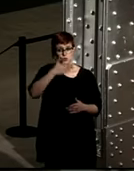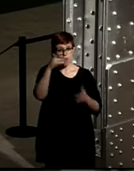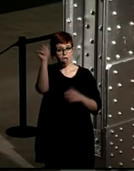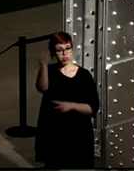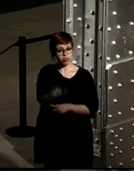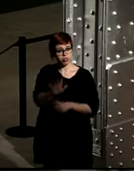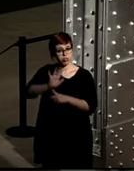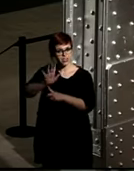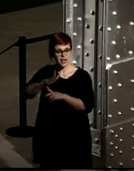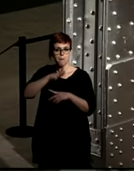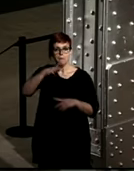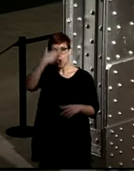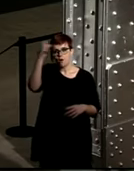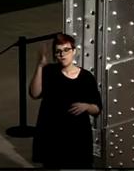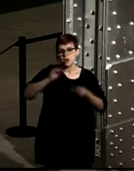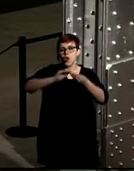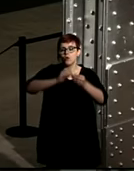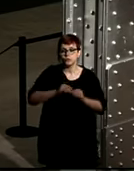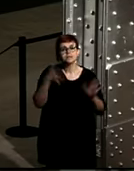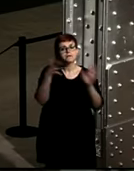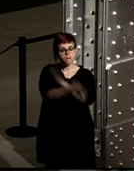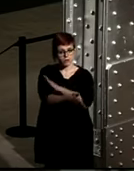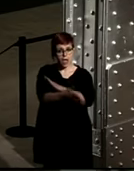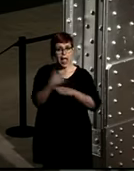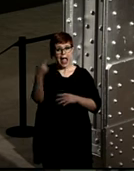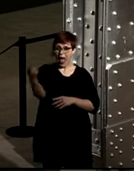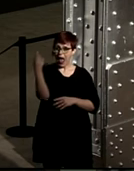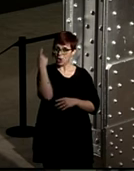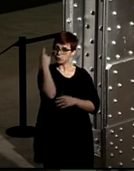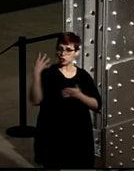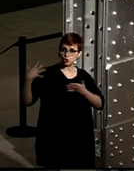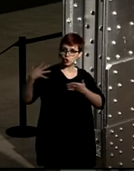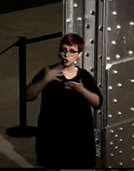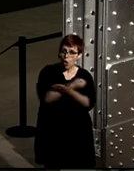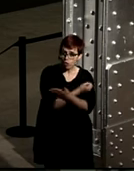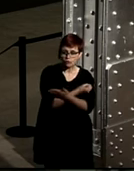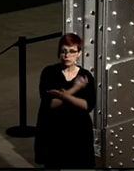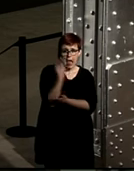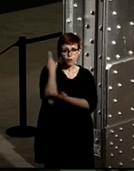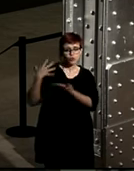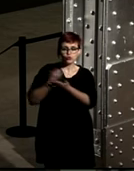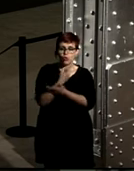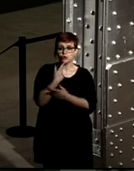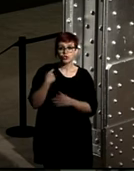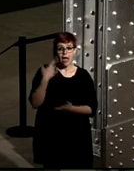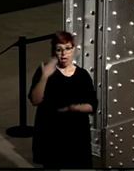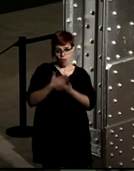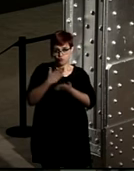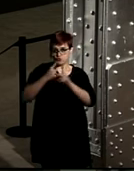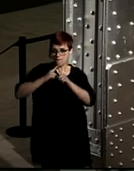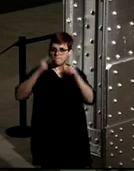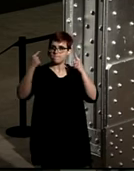por fin es común. Es decir, todos los alumnos van al mismo saco durante el primer